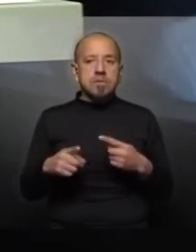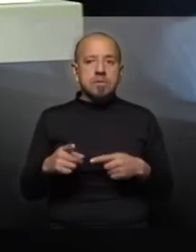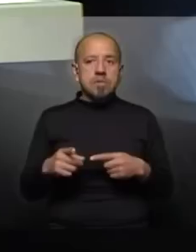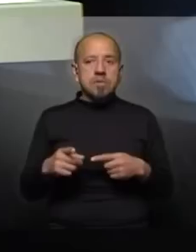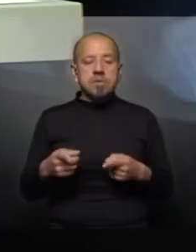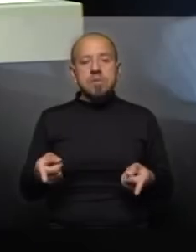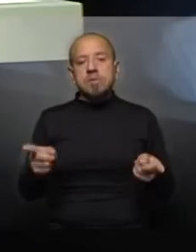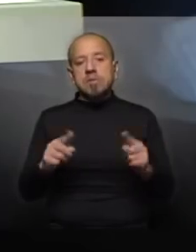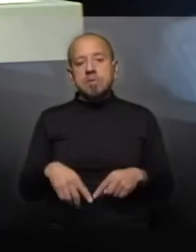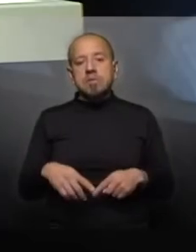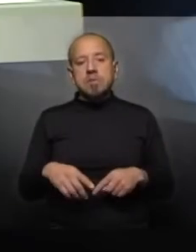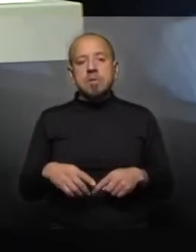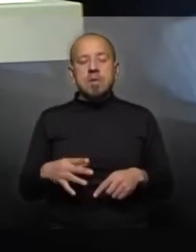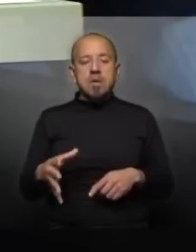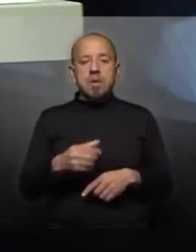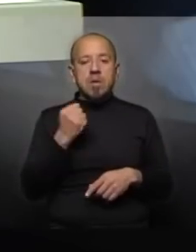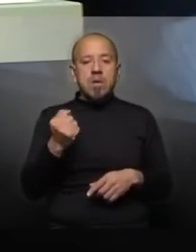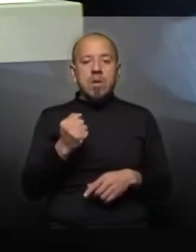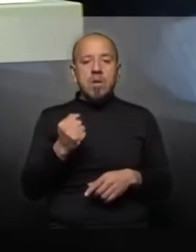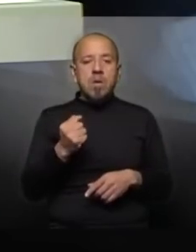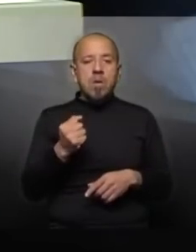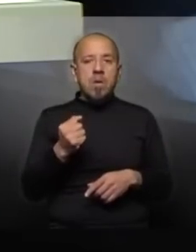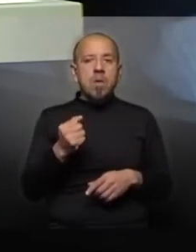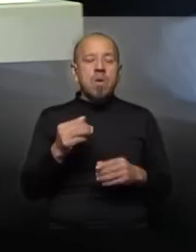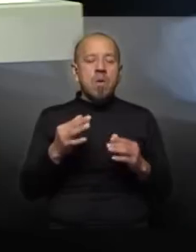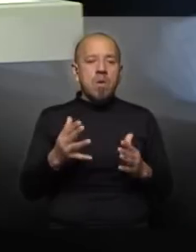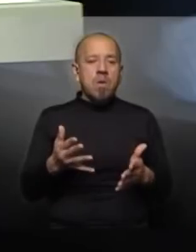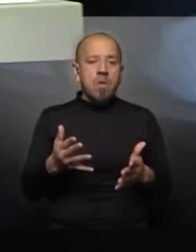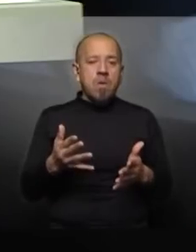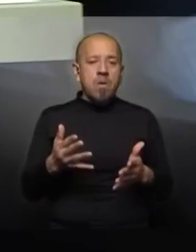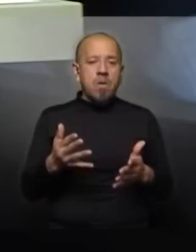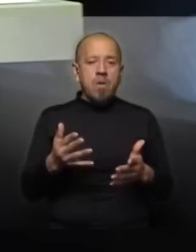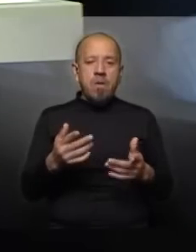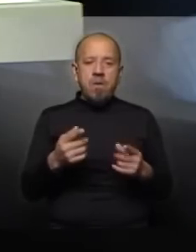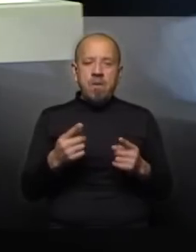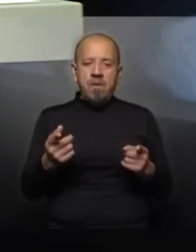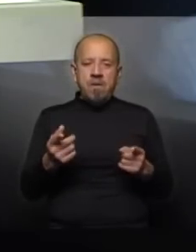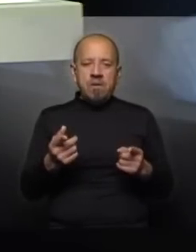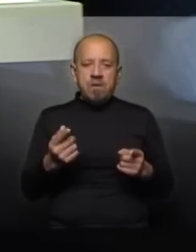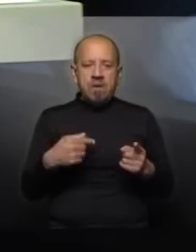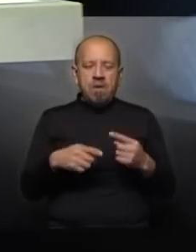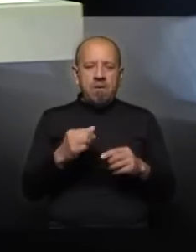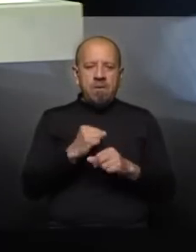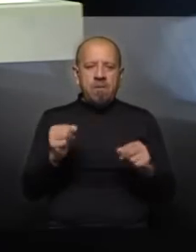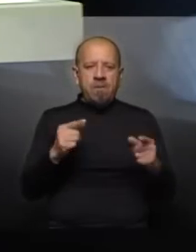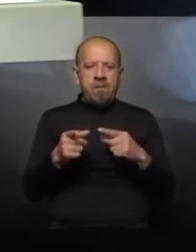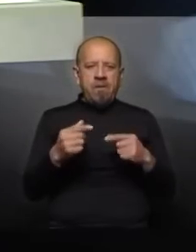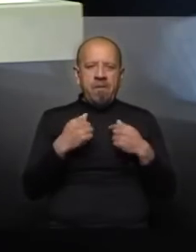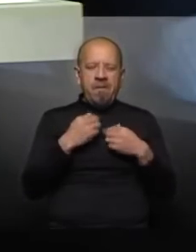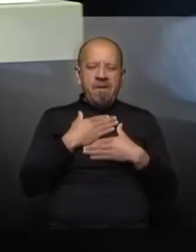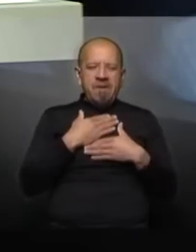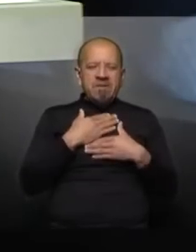recuperar el tiempo perdido recuperar la actividad perdida No fue no es una cosa que entendemos que haya sido posible nosotros